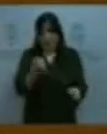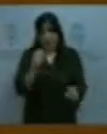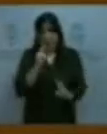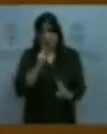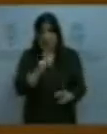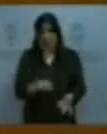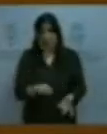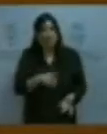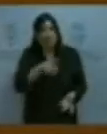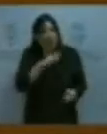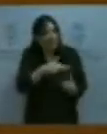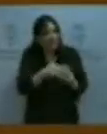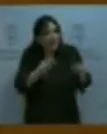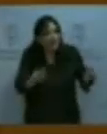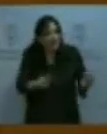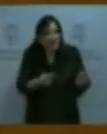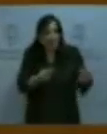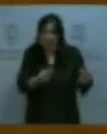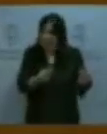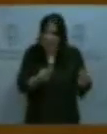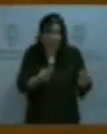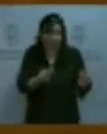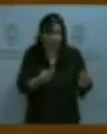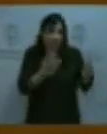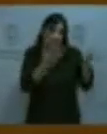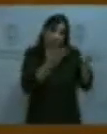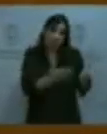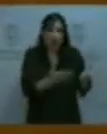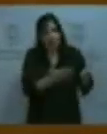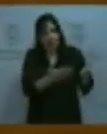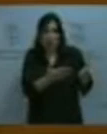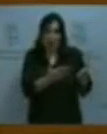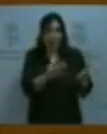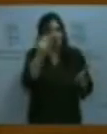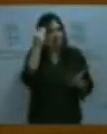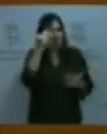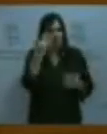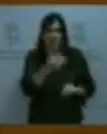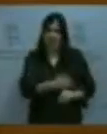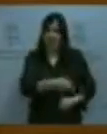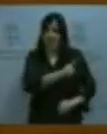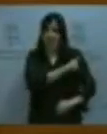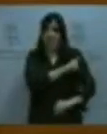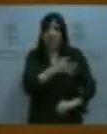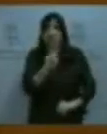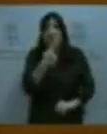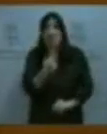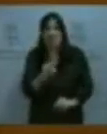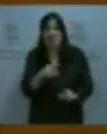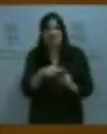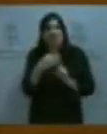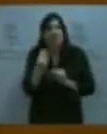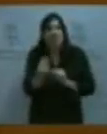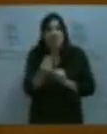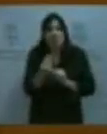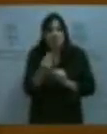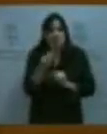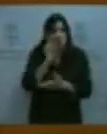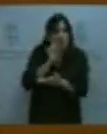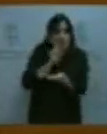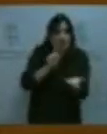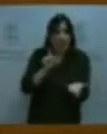es demasiado optimista, porque decir que estamos un poco mejor es mentir o falsear la verdad. Yo creo que